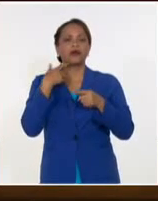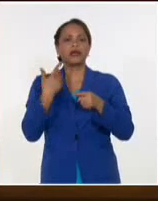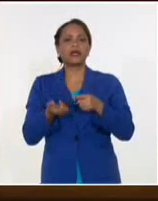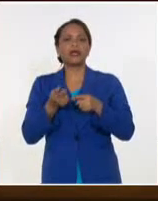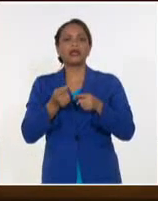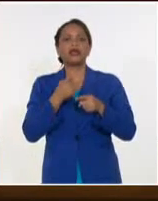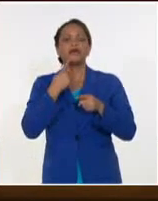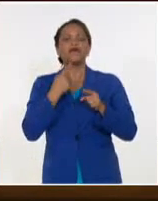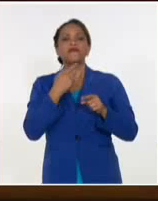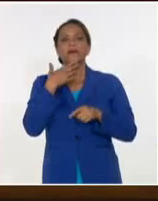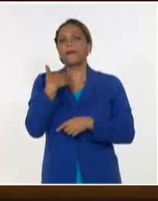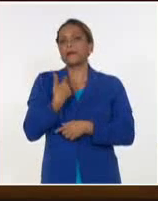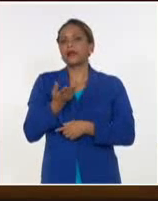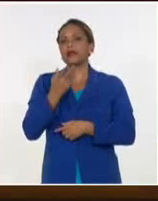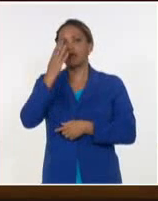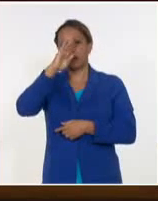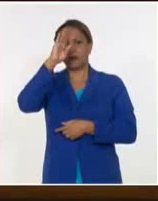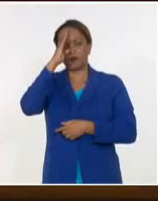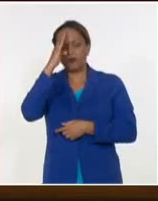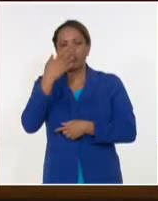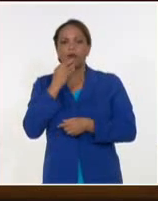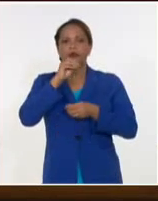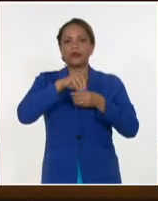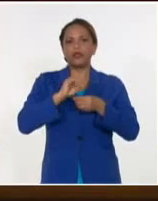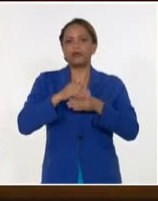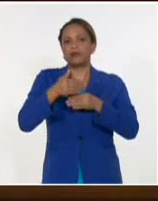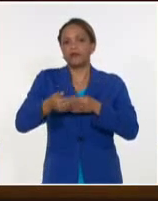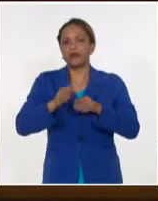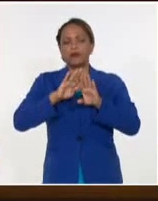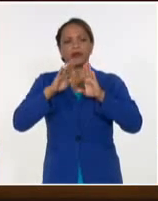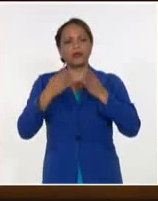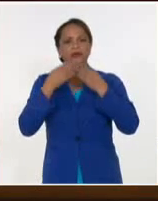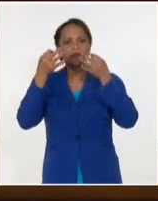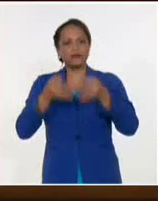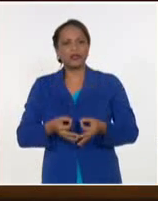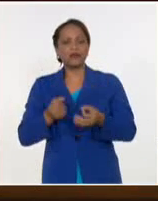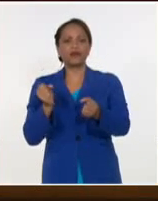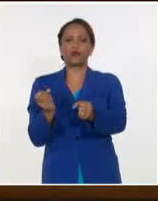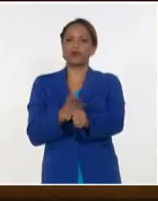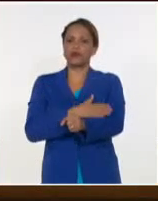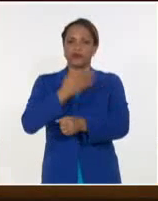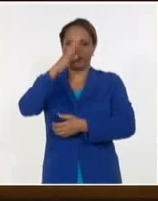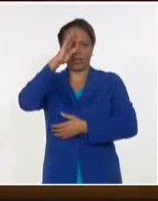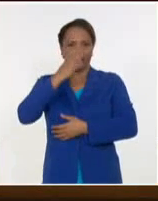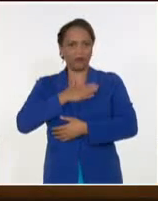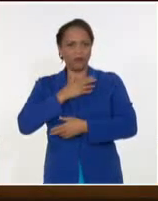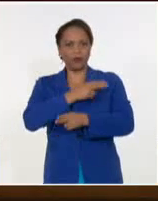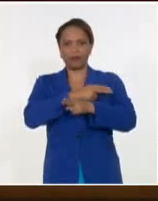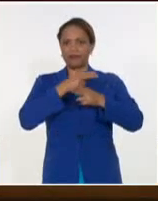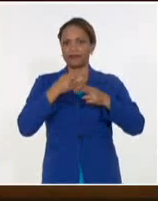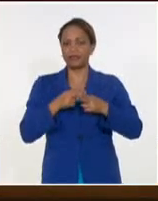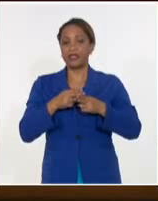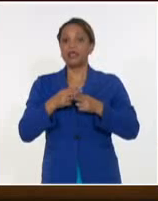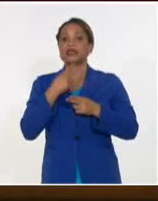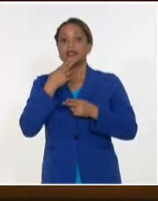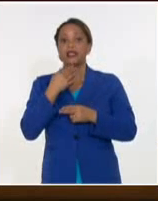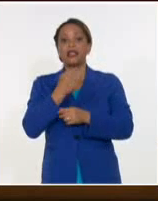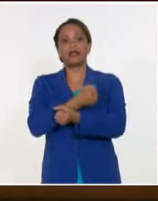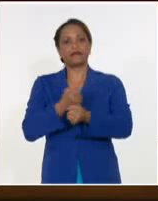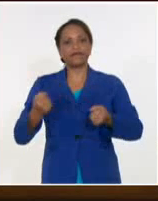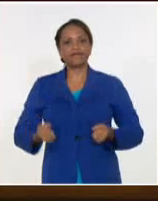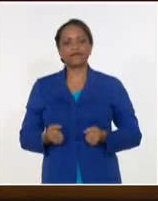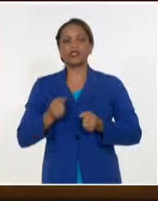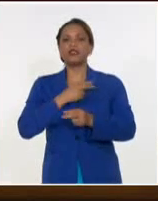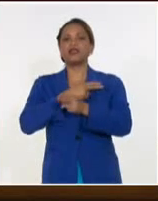Cuba, con luces y sombras, pero siempre orgullosos de nuestra historia, de la capacidad de resistencia y del legado de